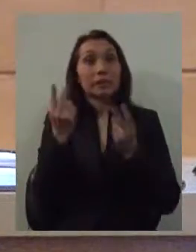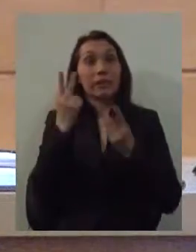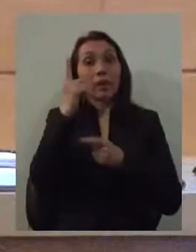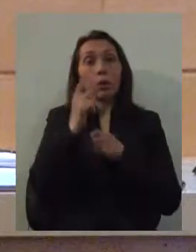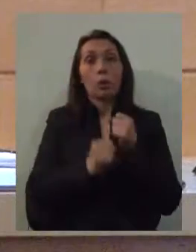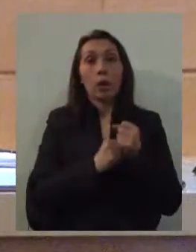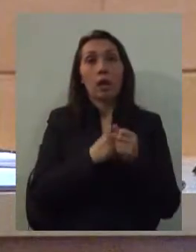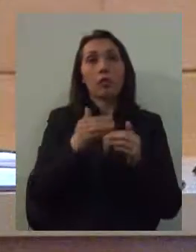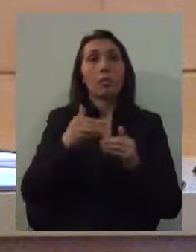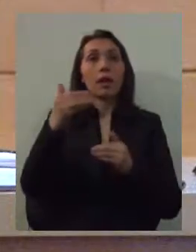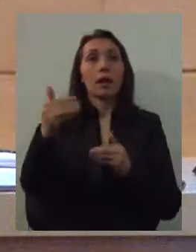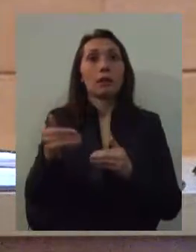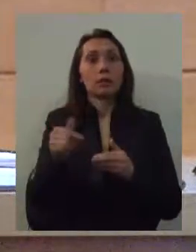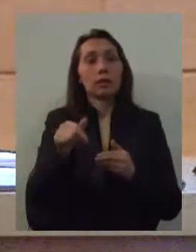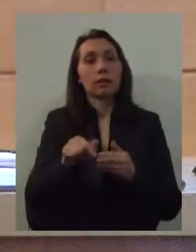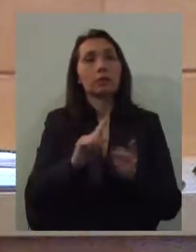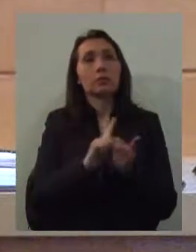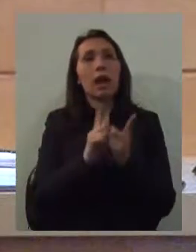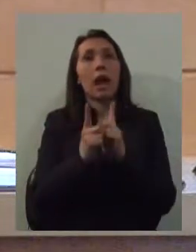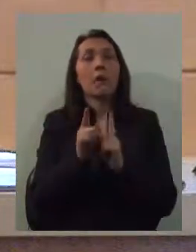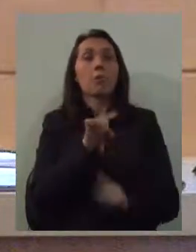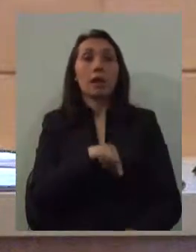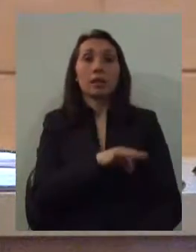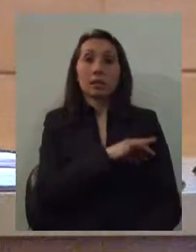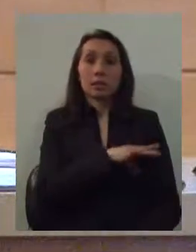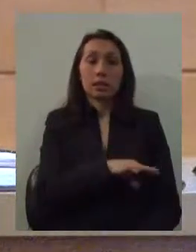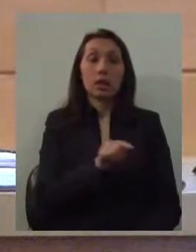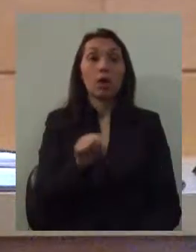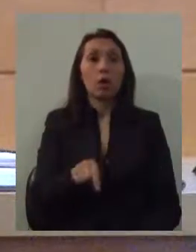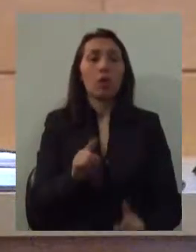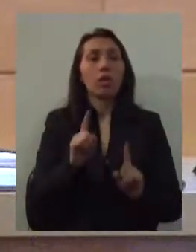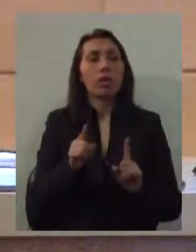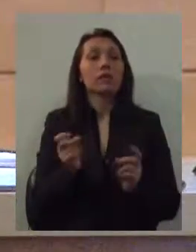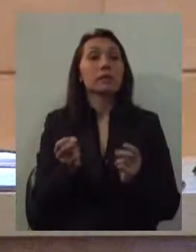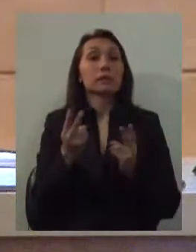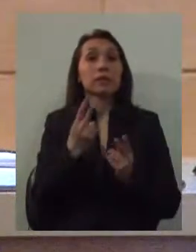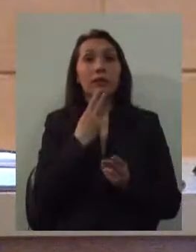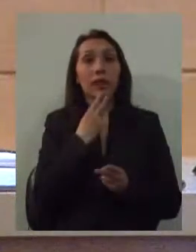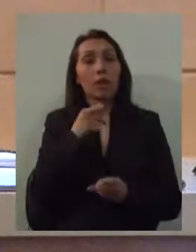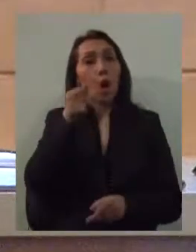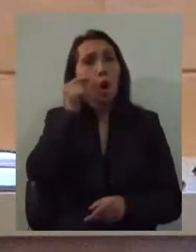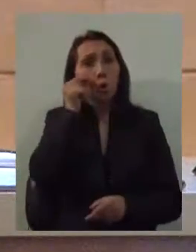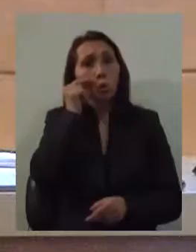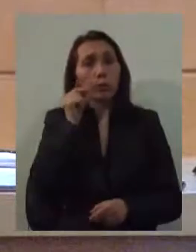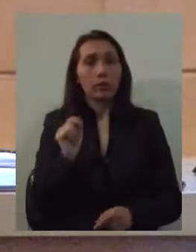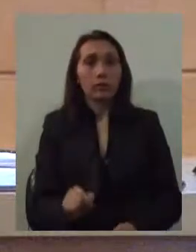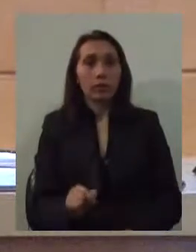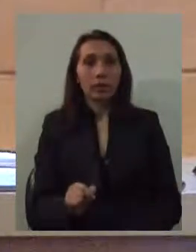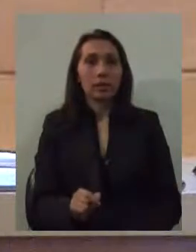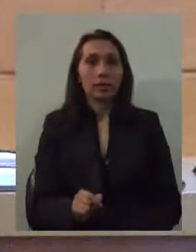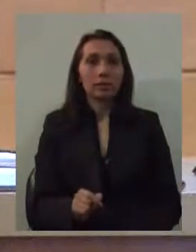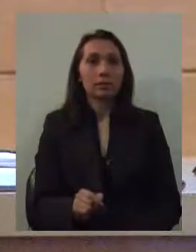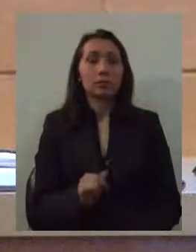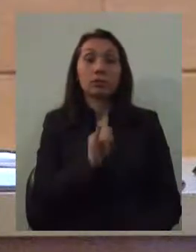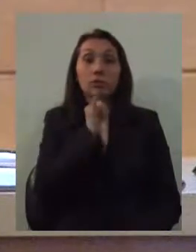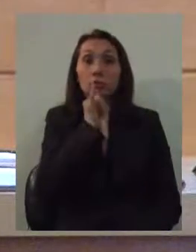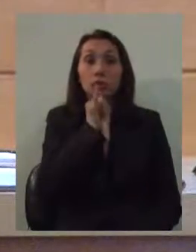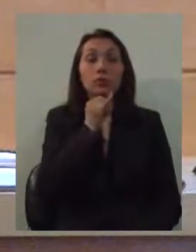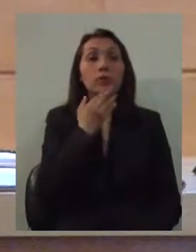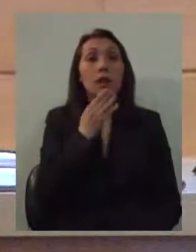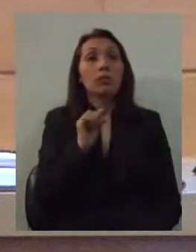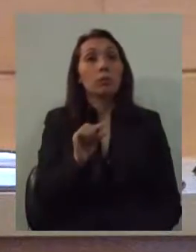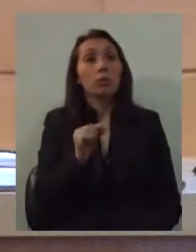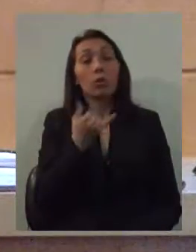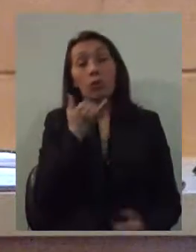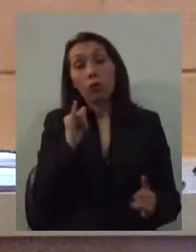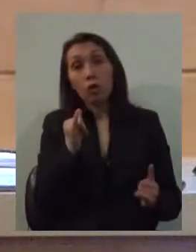año para otro. Eso cambió acá en Chile. Hoy hay que sobrevivir a octubre. Yo no sé, y hablando un poco en